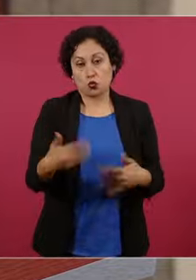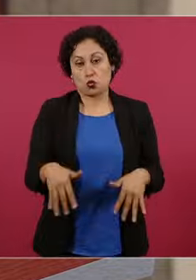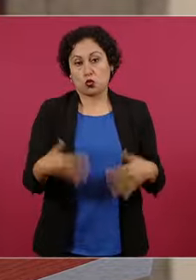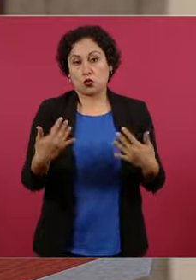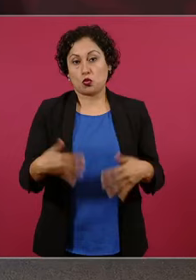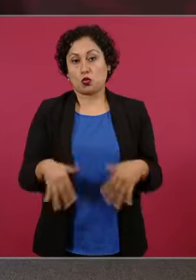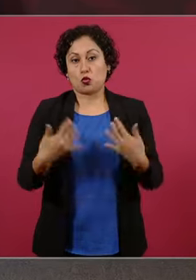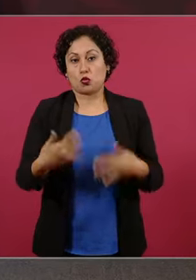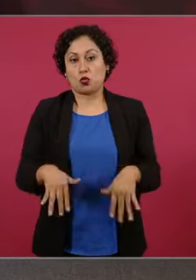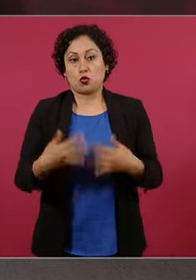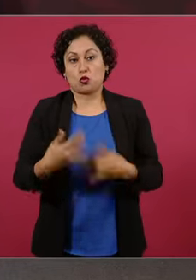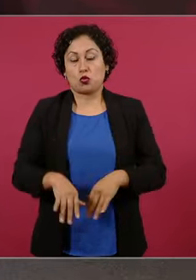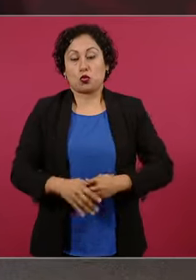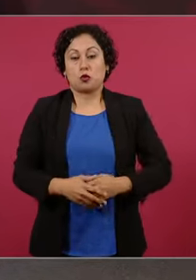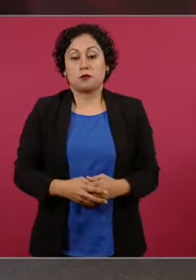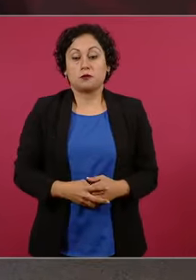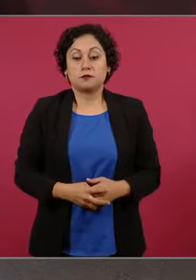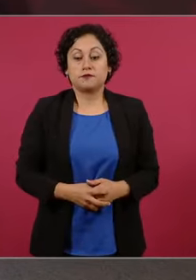no estábamos